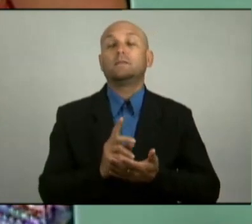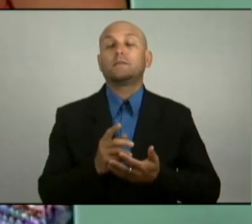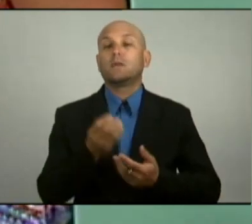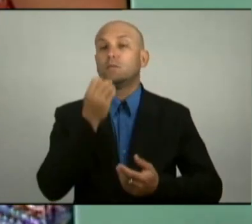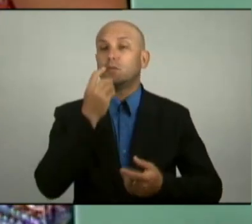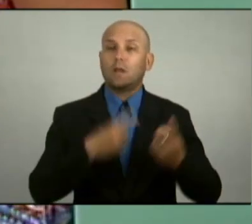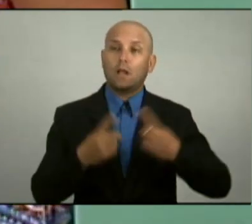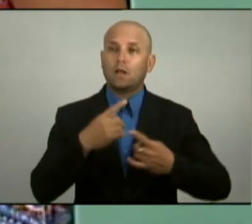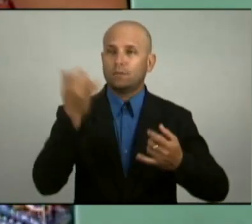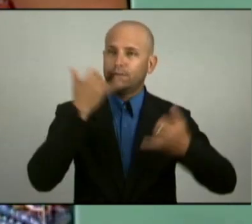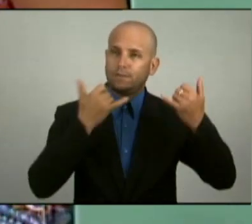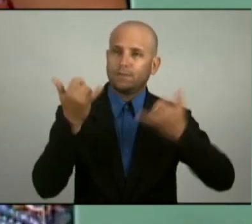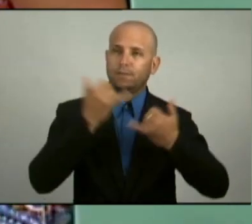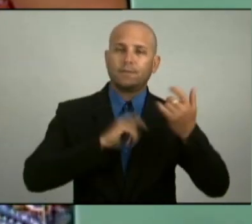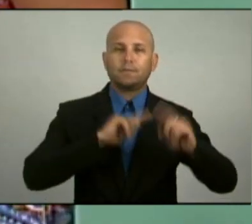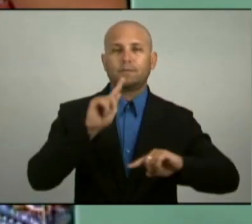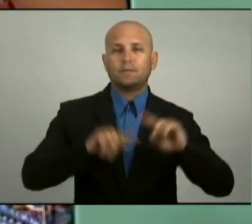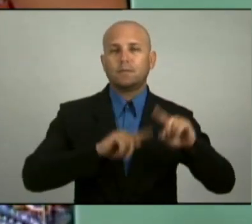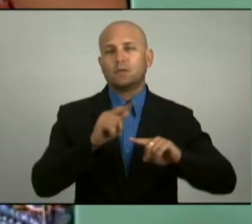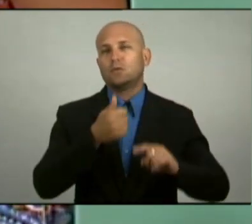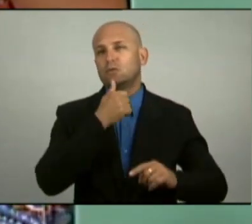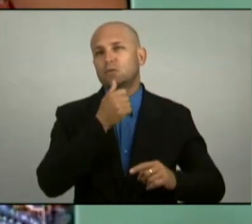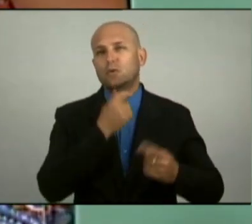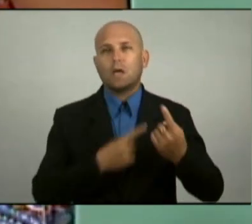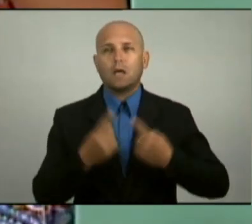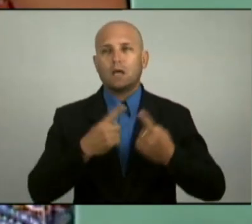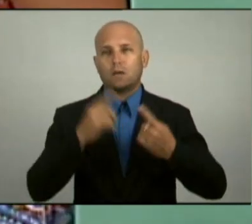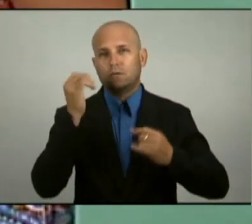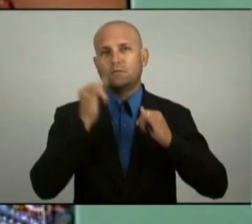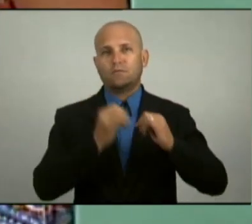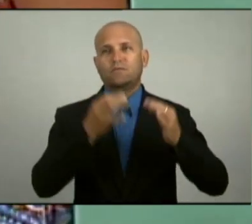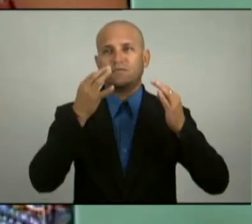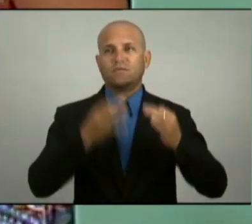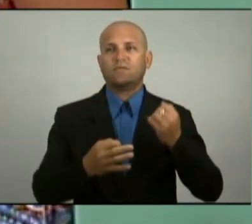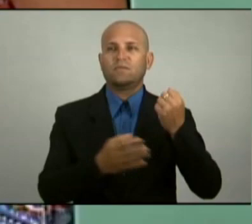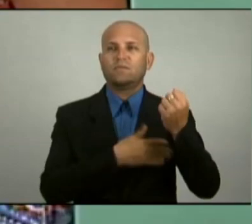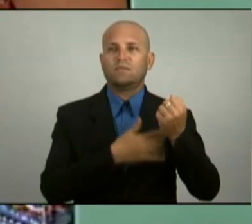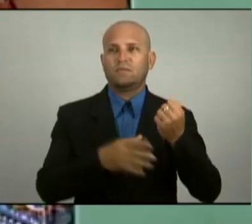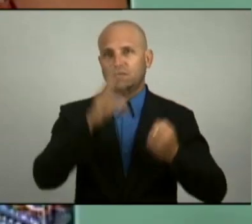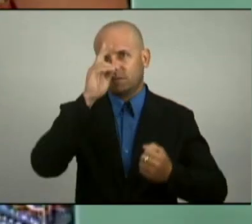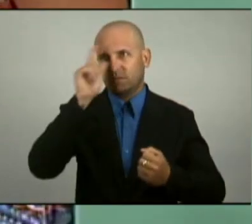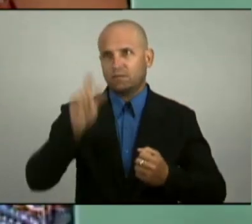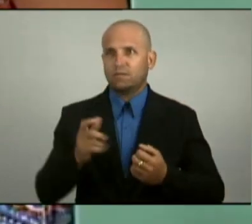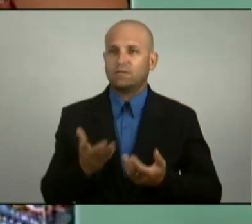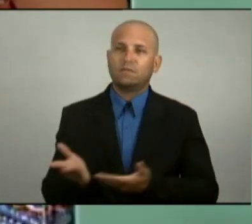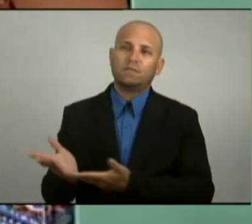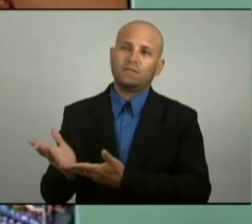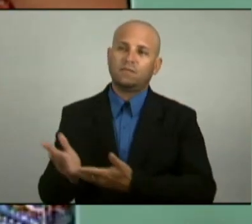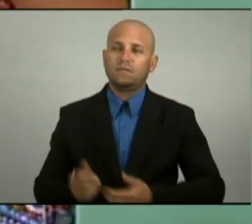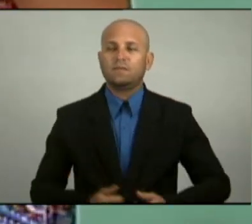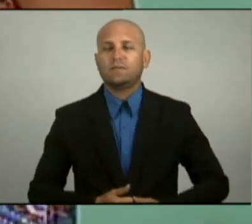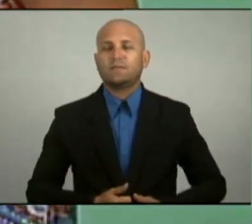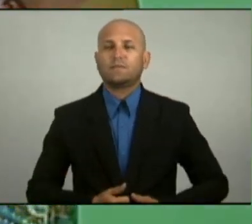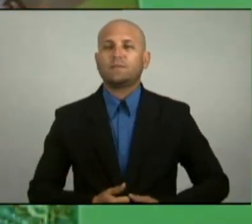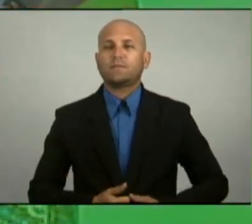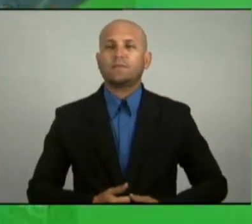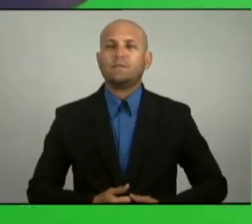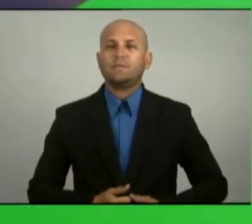226 recuerde que aquí siempre va a tener información veraz y oportuna de primera